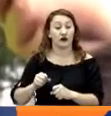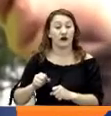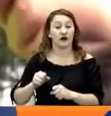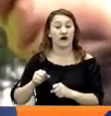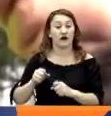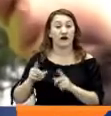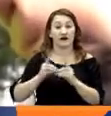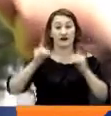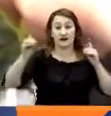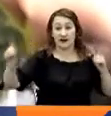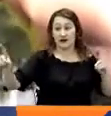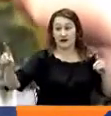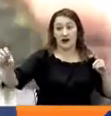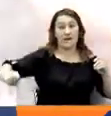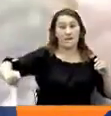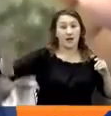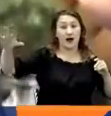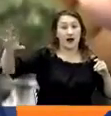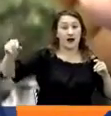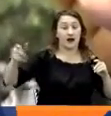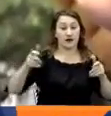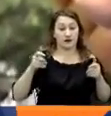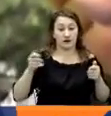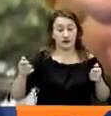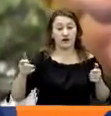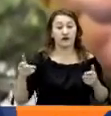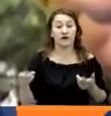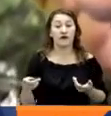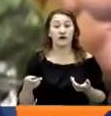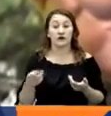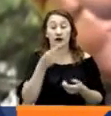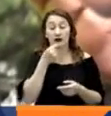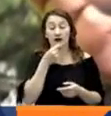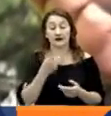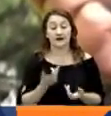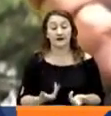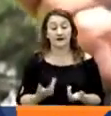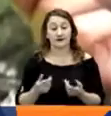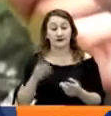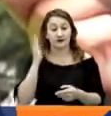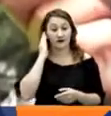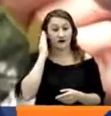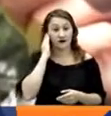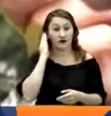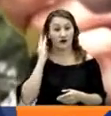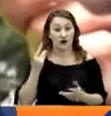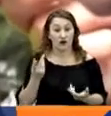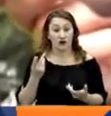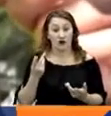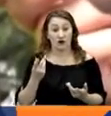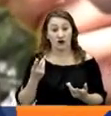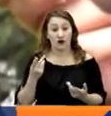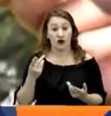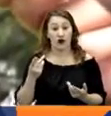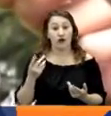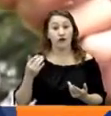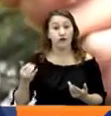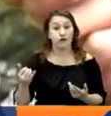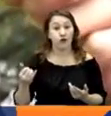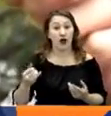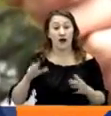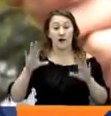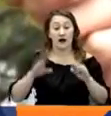distancia este explosivo. Ubican que el celular que haría esa activación se encuentra